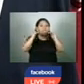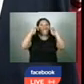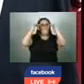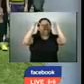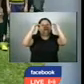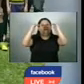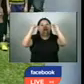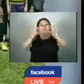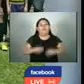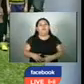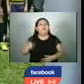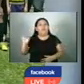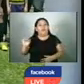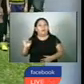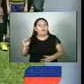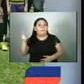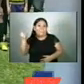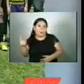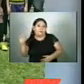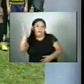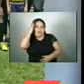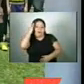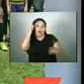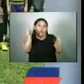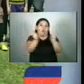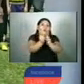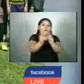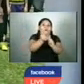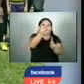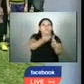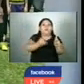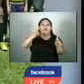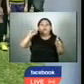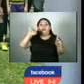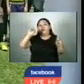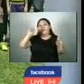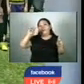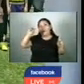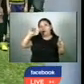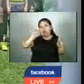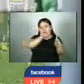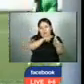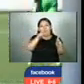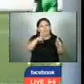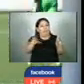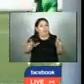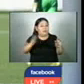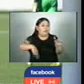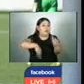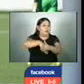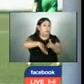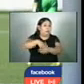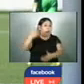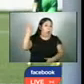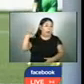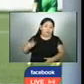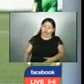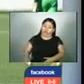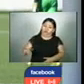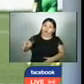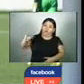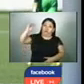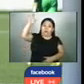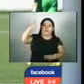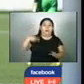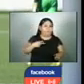liga mayor. Son los relatos de personas allegadas a Jimena Ramírez, una joven futbolista que desde pequeña inició su recorrido en